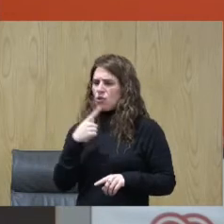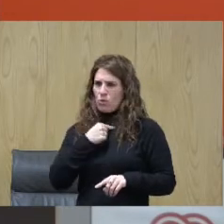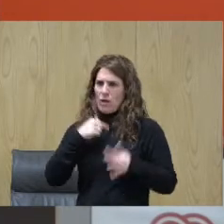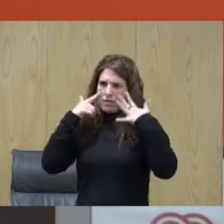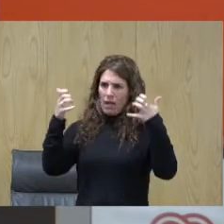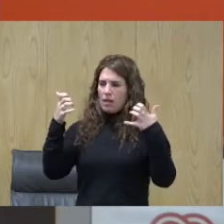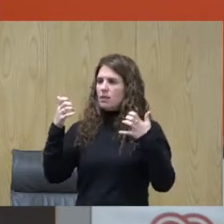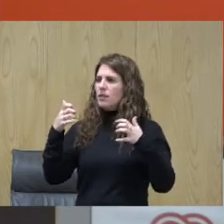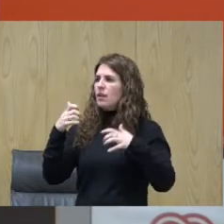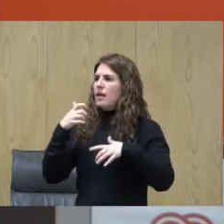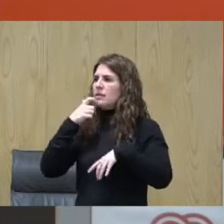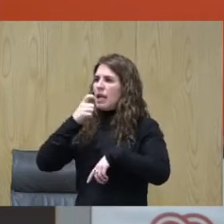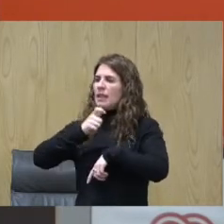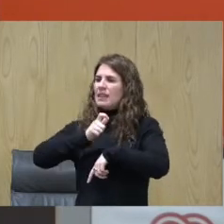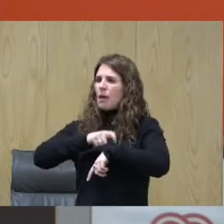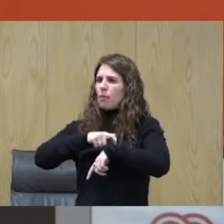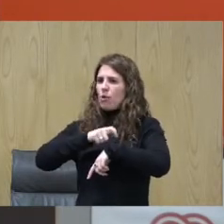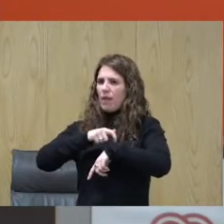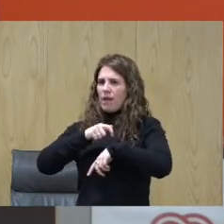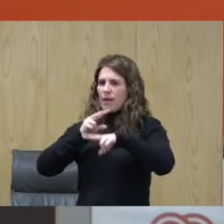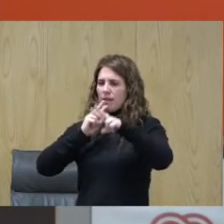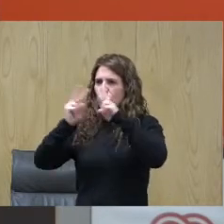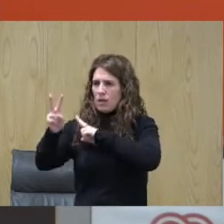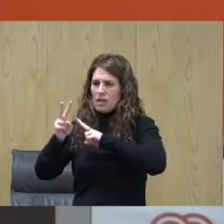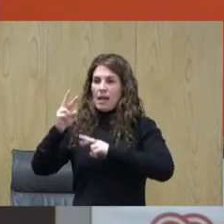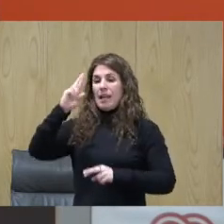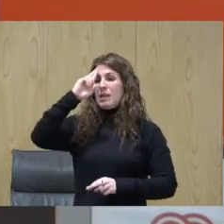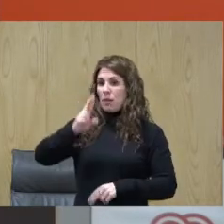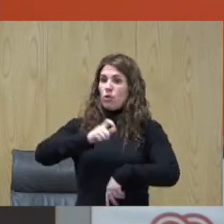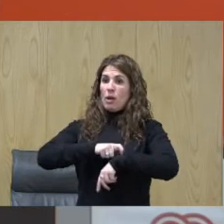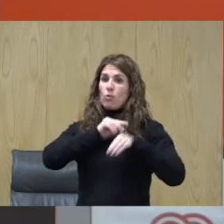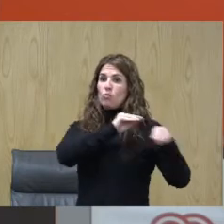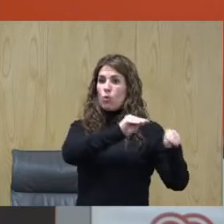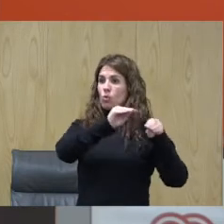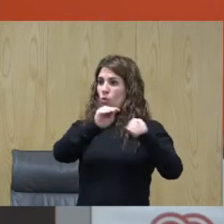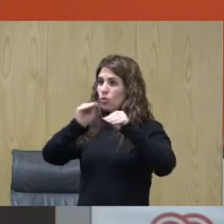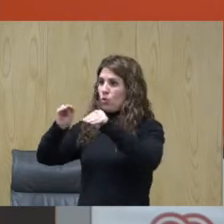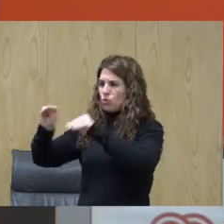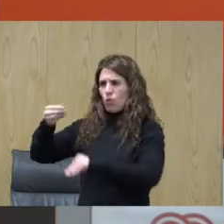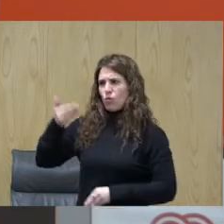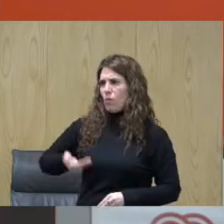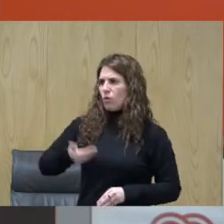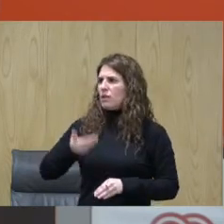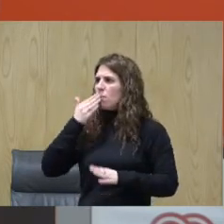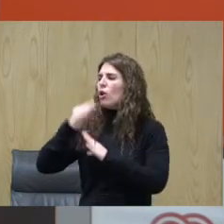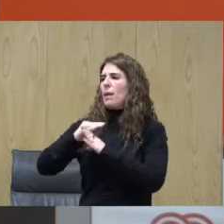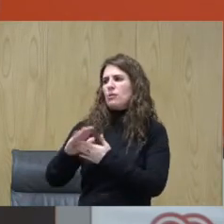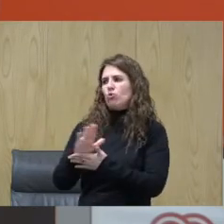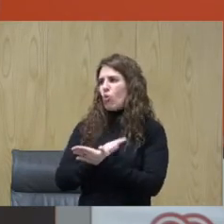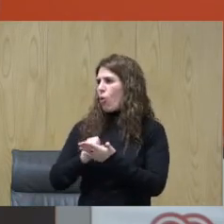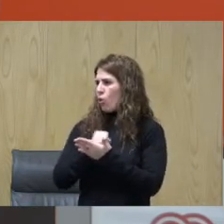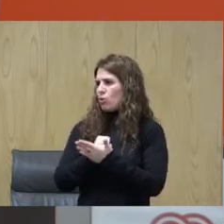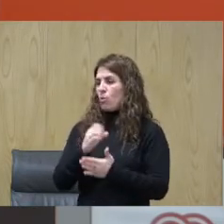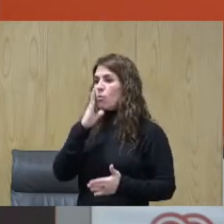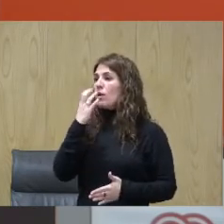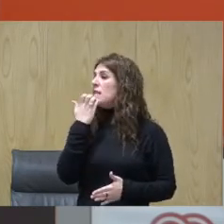es el tiempo de respuesta. El respetar el tiempo de respuesta es importantísimo, pero a todos los niveles, porque si no